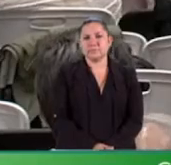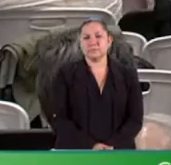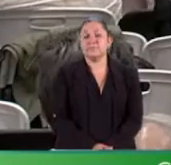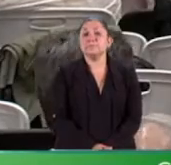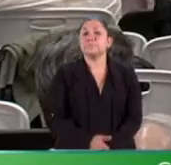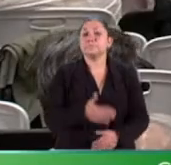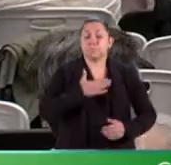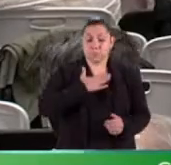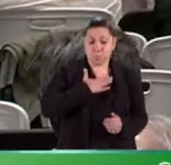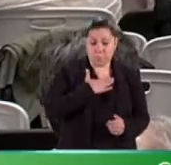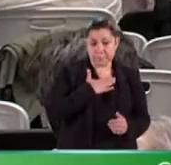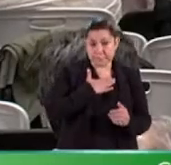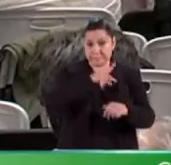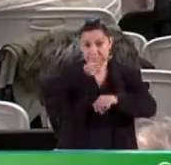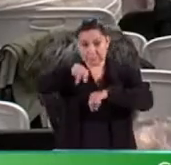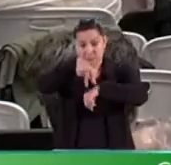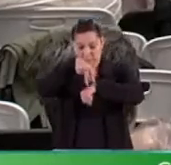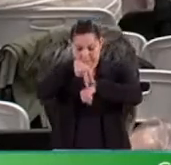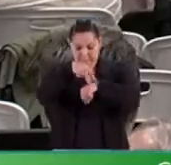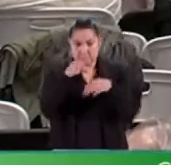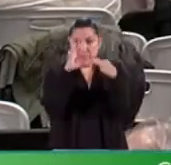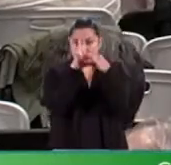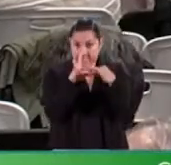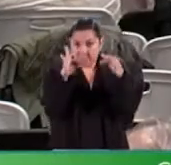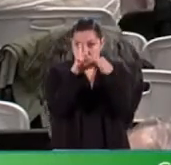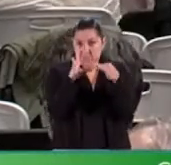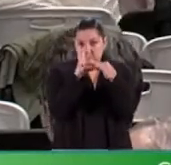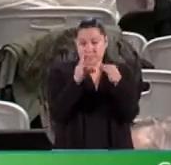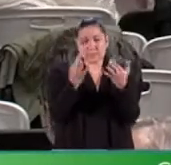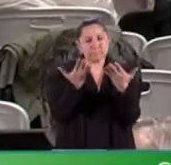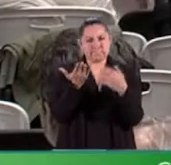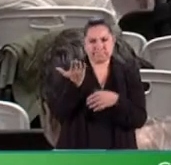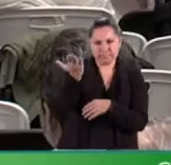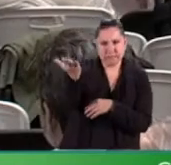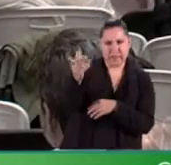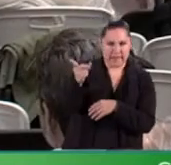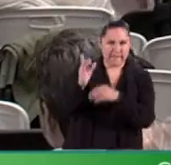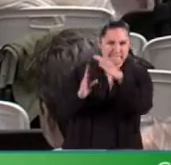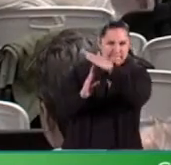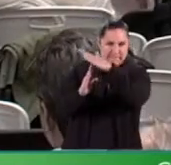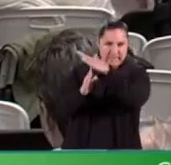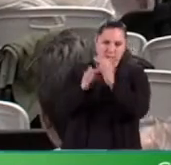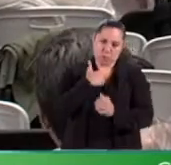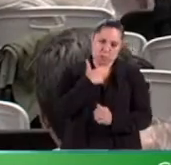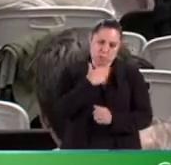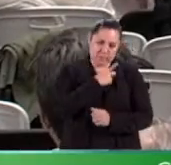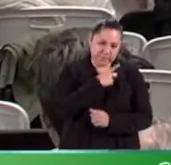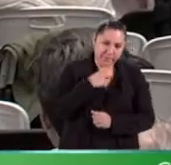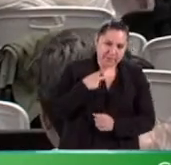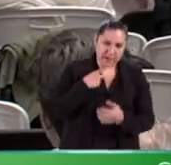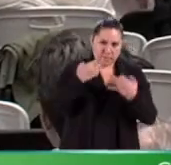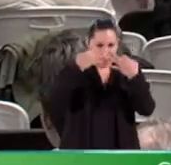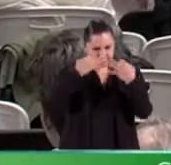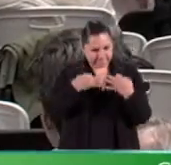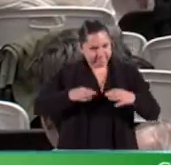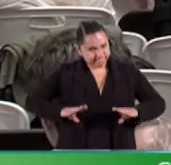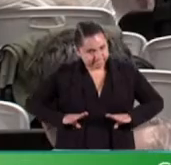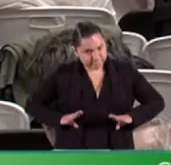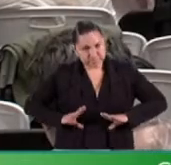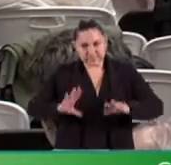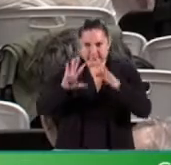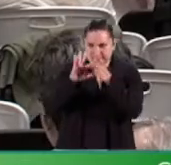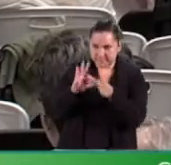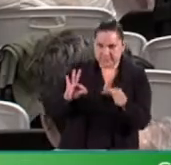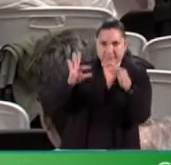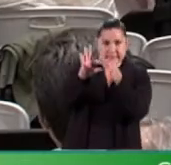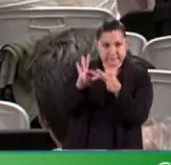Es mi deber empezar esta intervención dirigiéndome a la mesa, mi deber cívico, para señalar que este